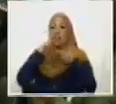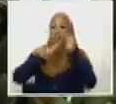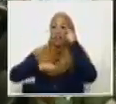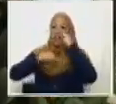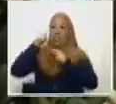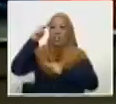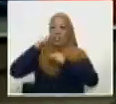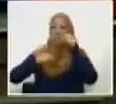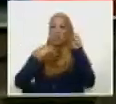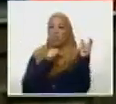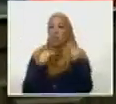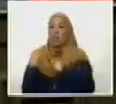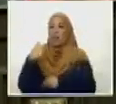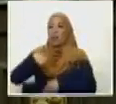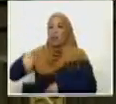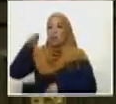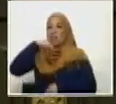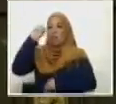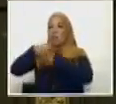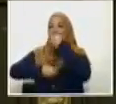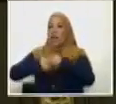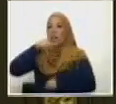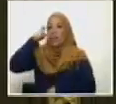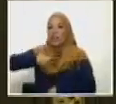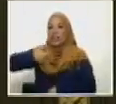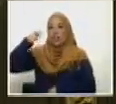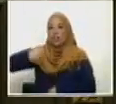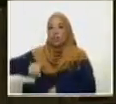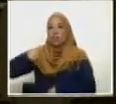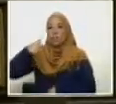construir la mayor suma de felicidad posible.